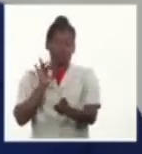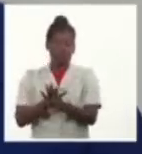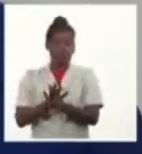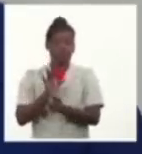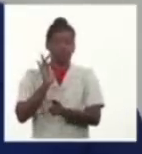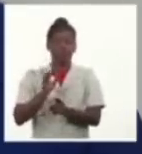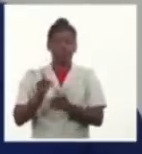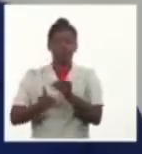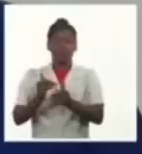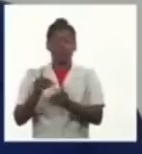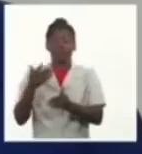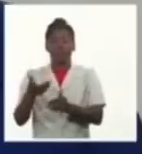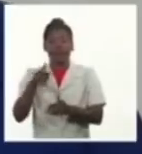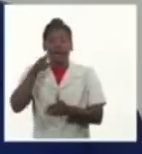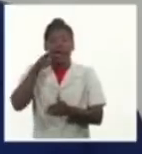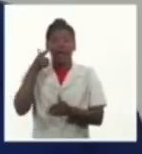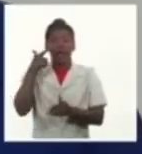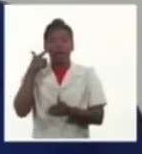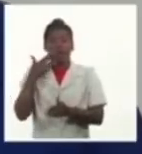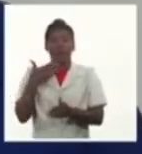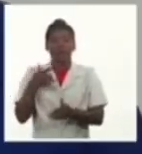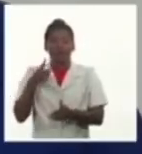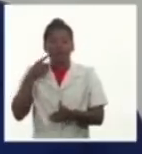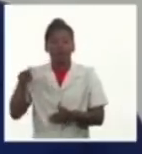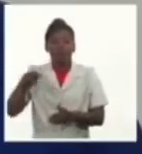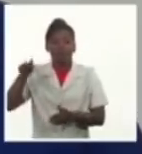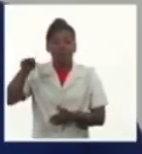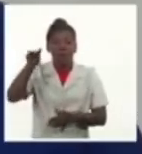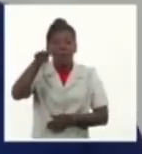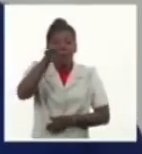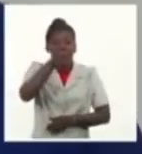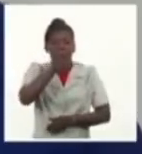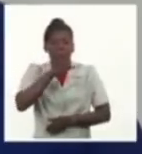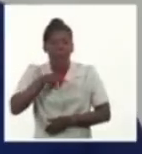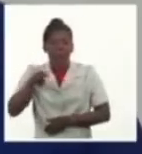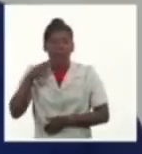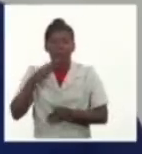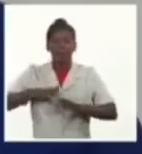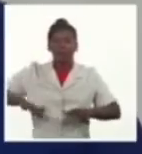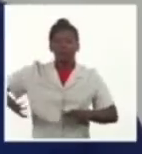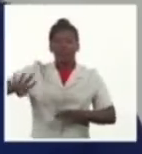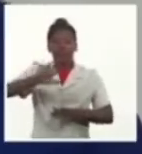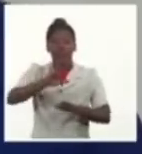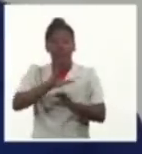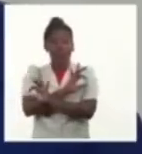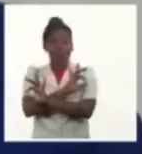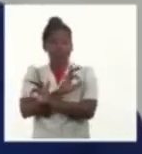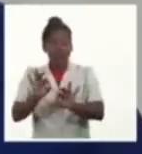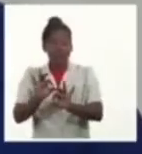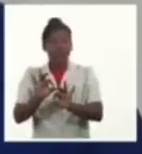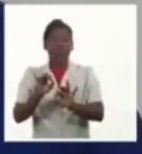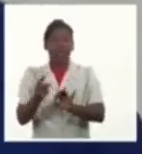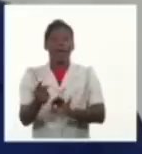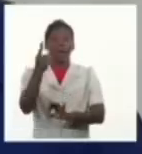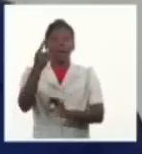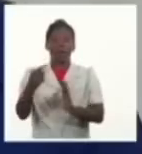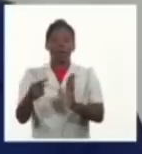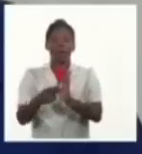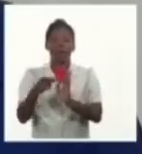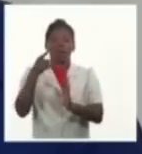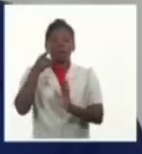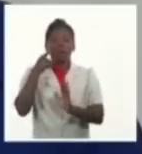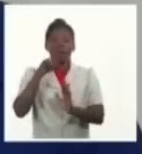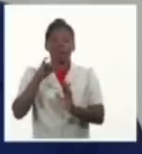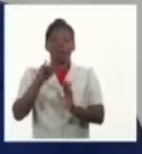el proceso de exploración y búsqueda de la zona, y efectivamente se encontró el punto del fallo,